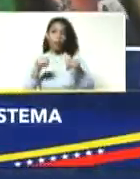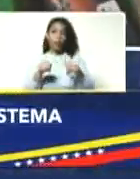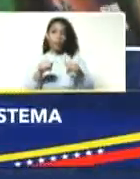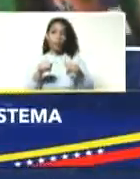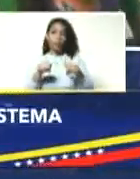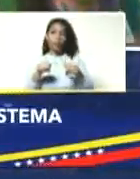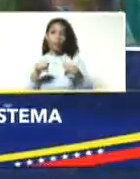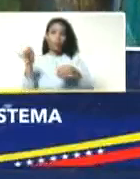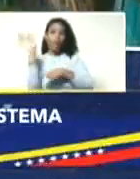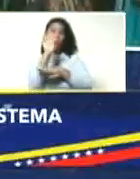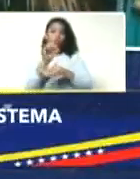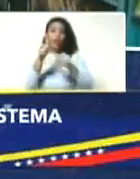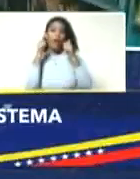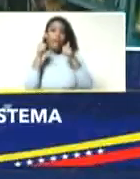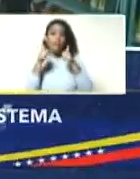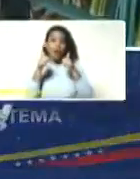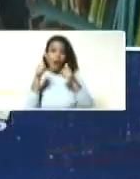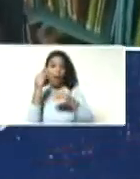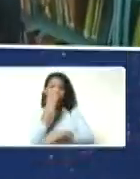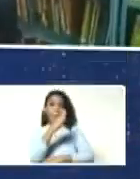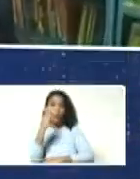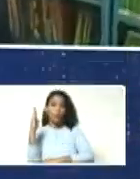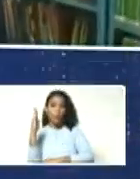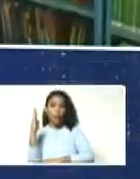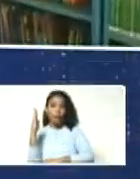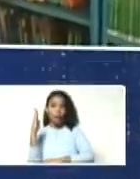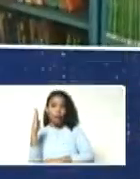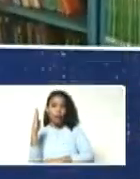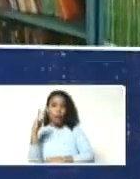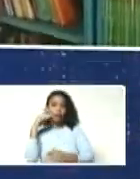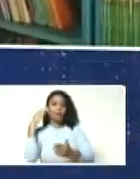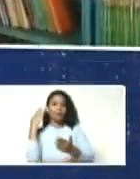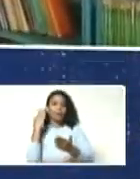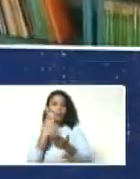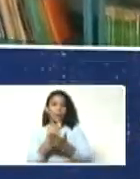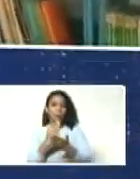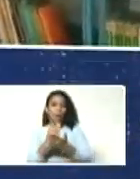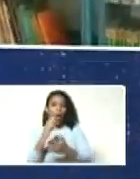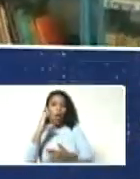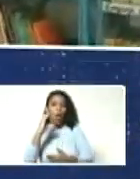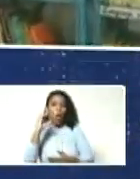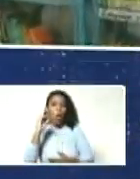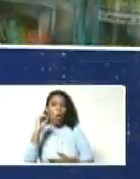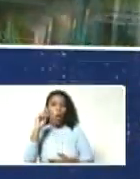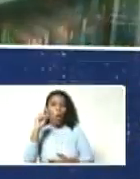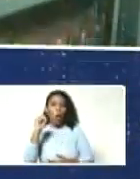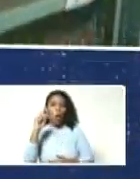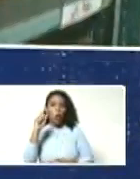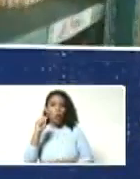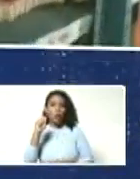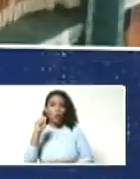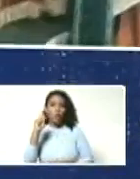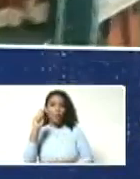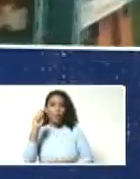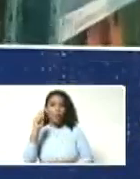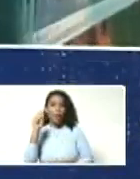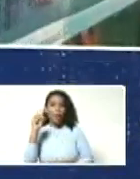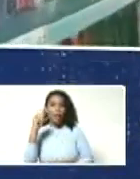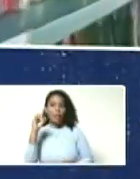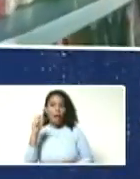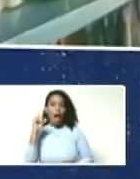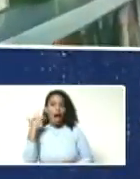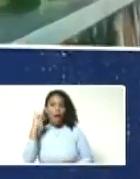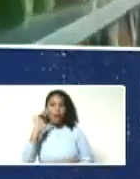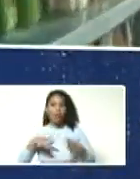Bueno, que funcione bien la biblioteca. Sí. La biblioteca Constanza Páez. Constanzo Páez. Hay una actividad de